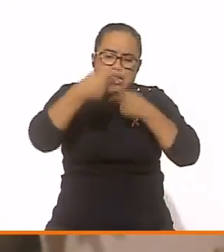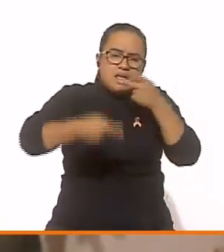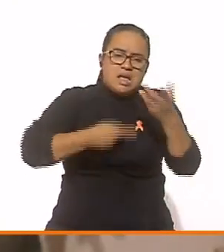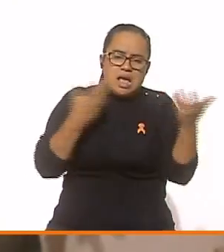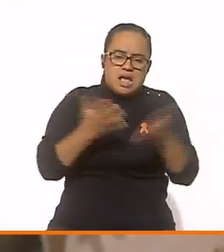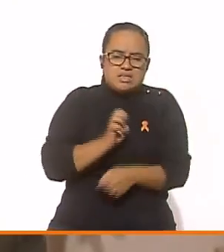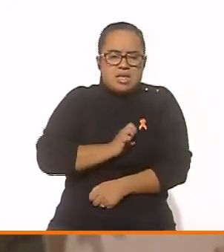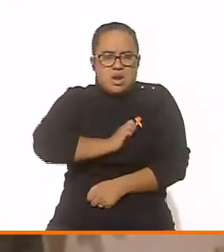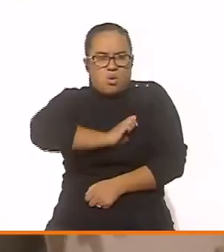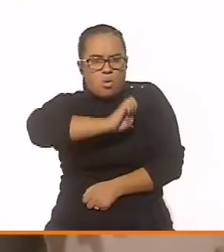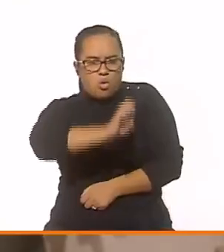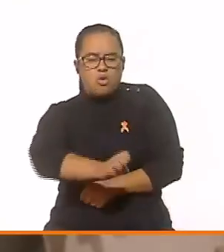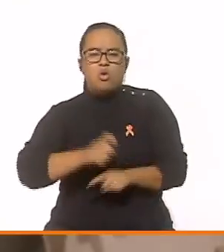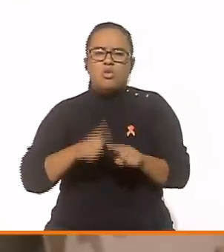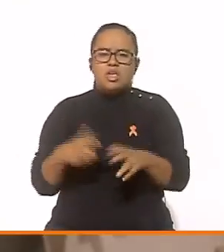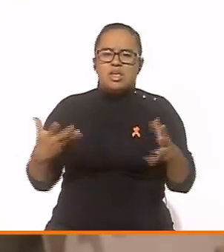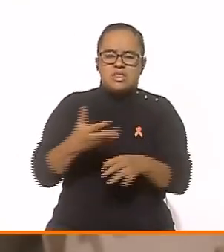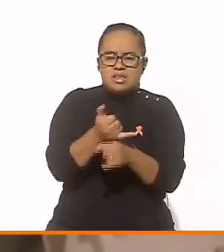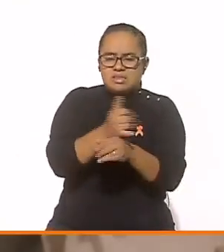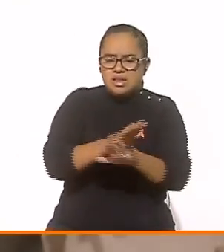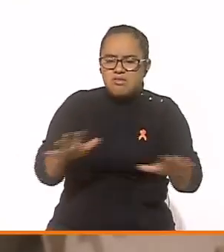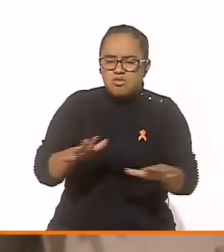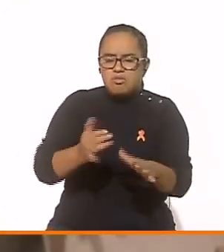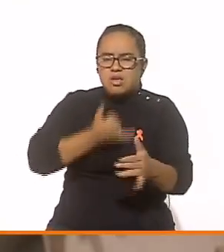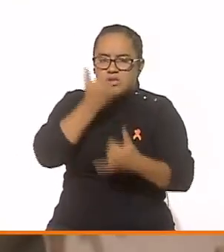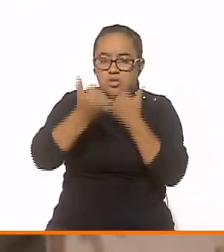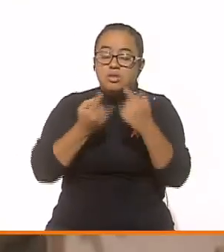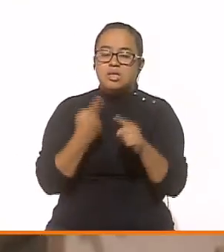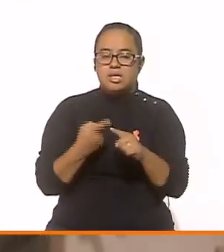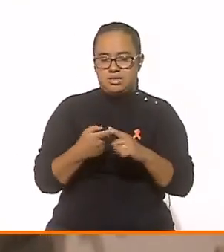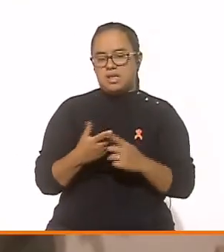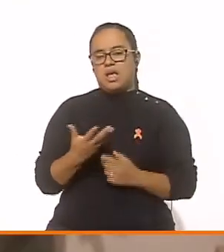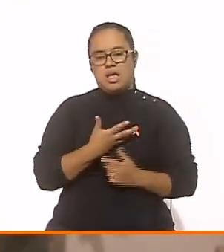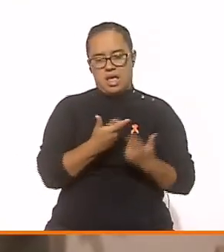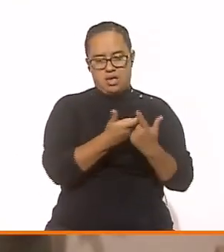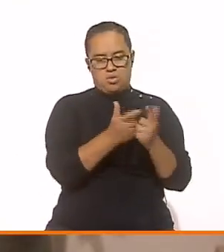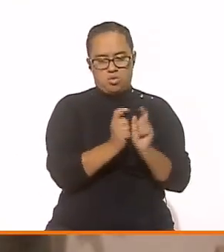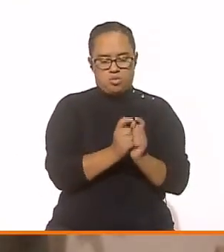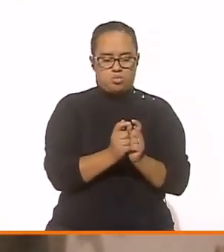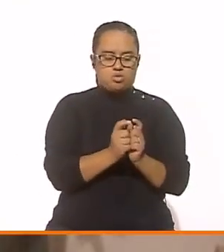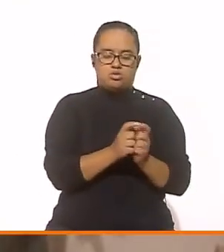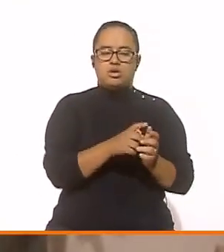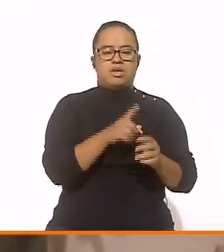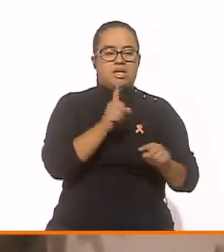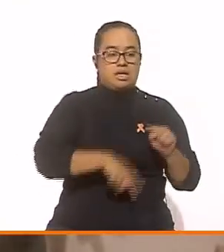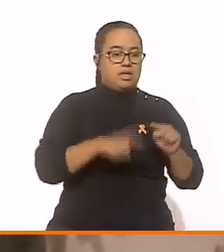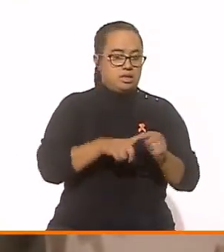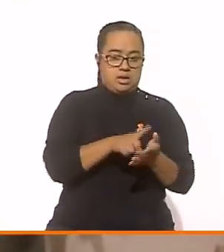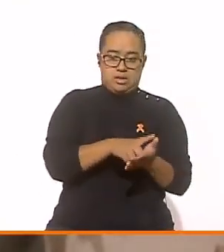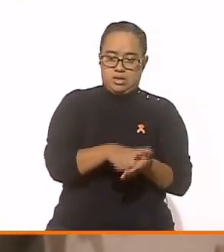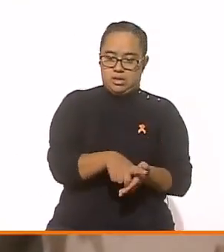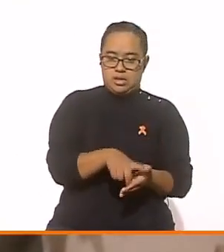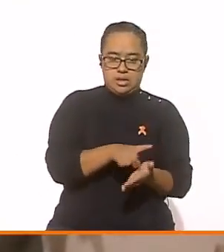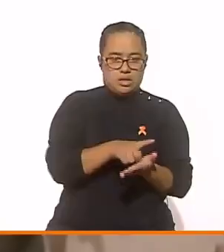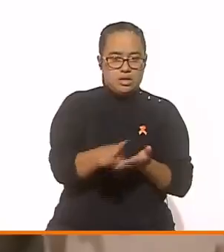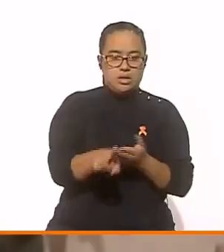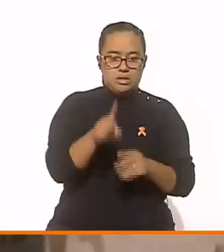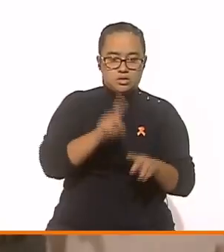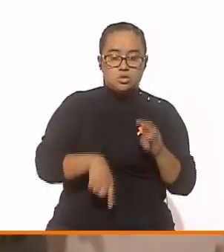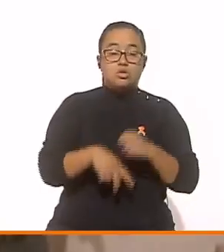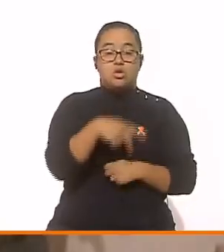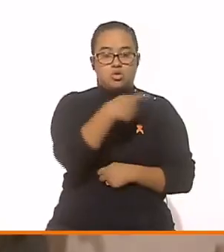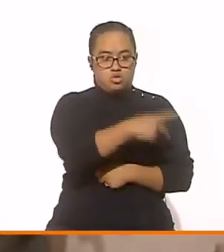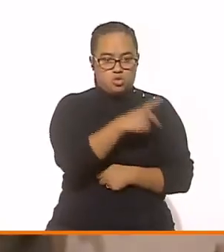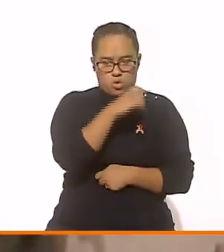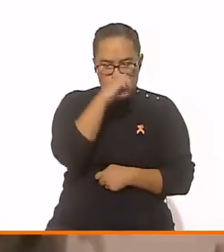esta desinformación? Y pues por supuesto nos encontramos con grupos antiderechos que están enclavados en